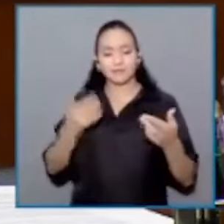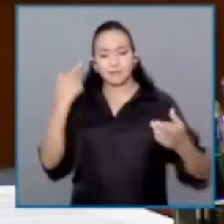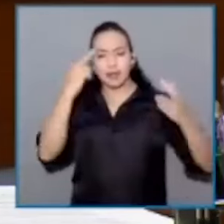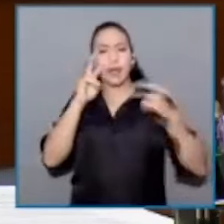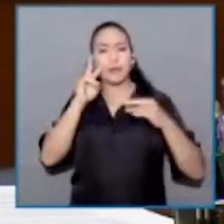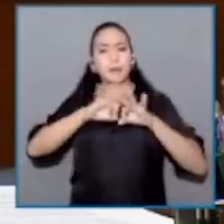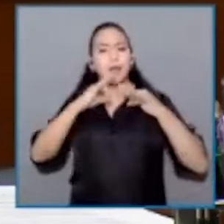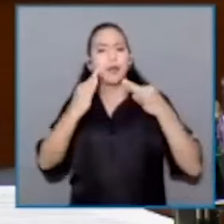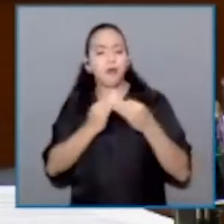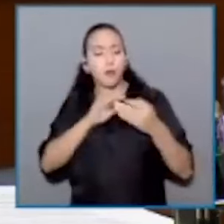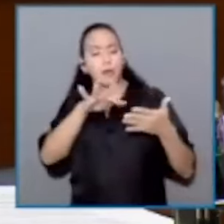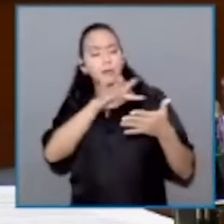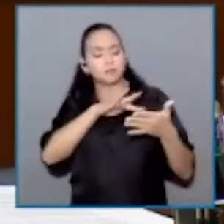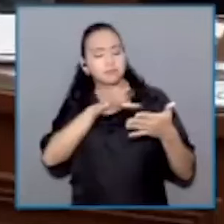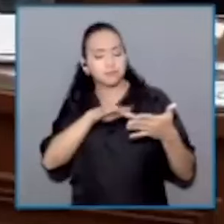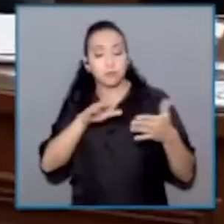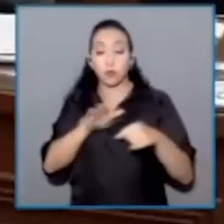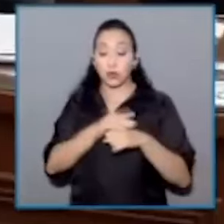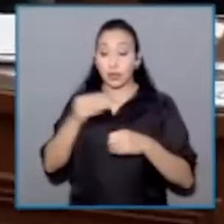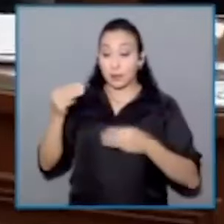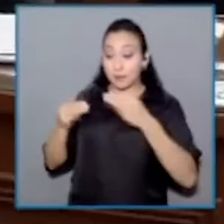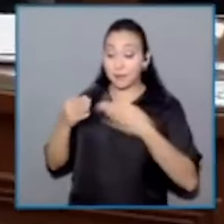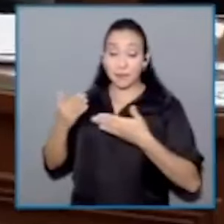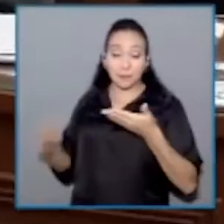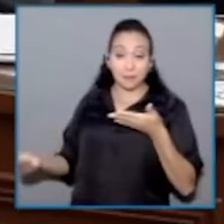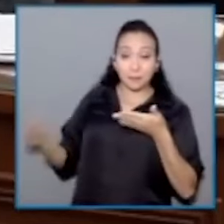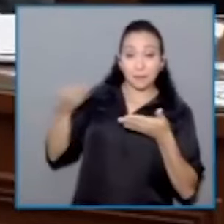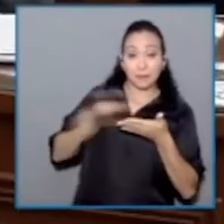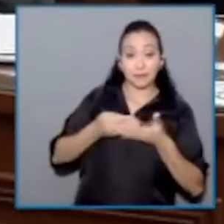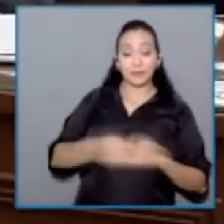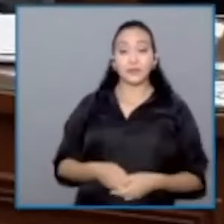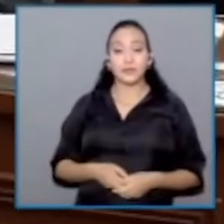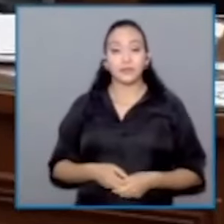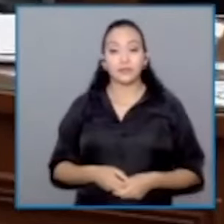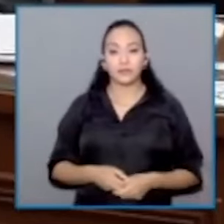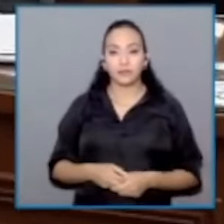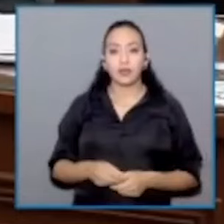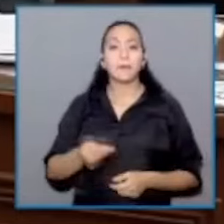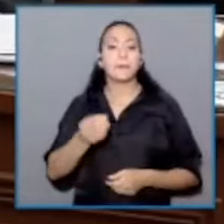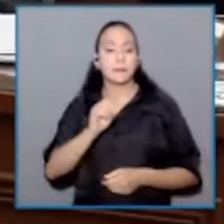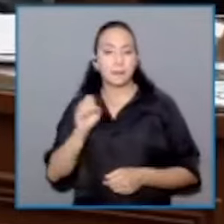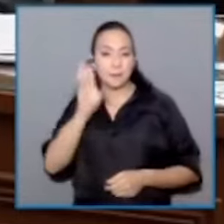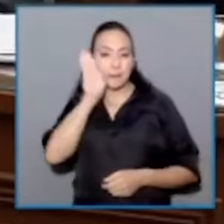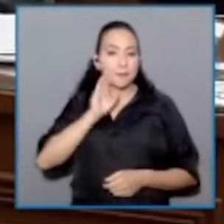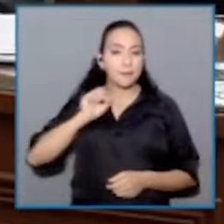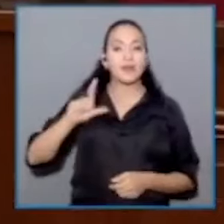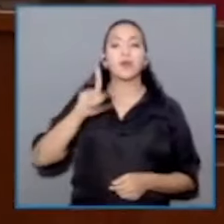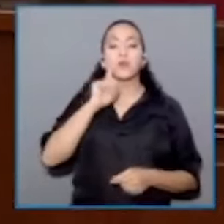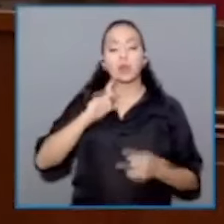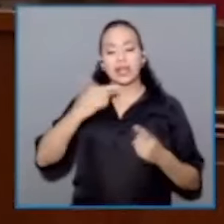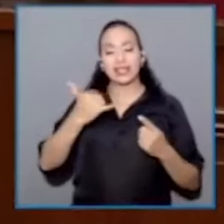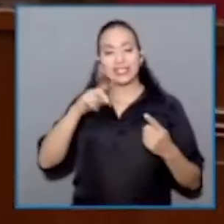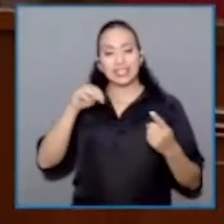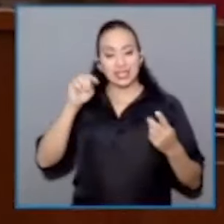que las personas magistradas nos plantean. Votaron en contra las ministras Yasmín Esquivel Moza, Loreta Ortiz Alf y